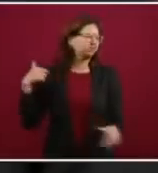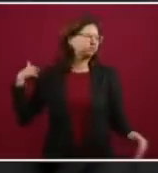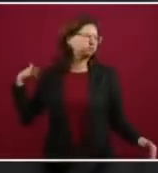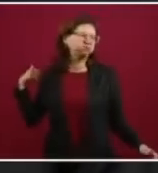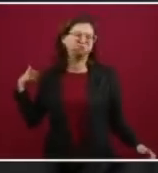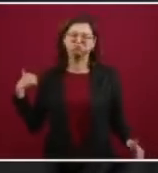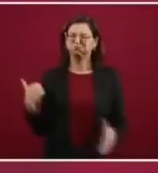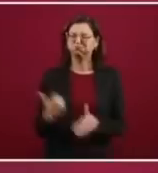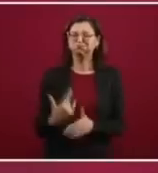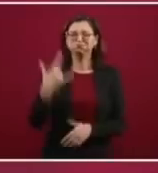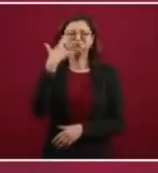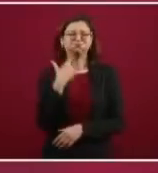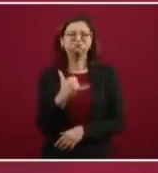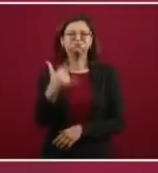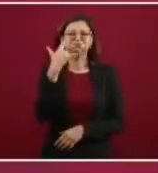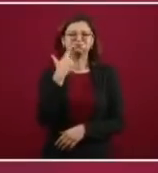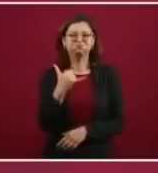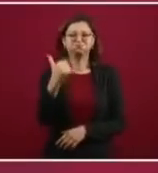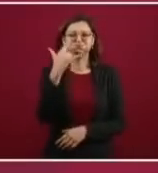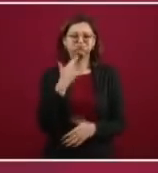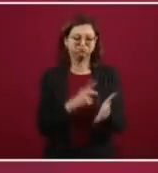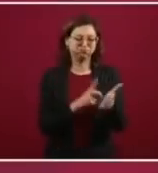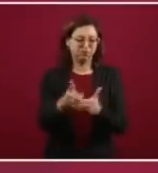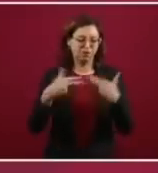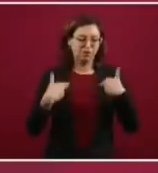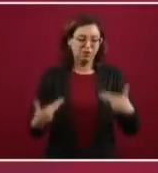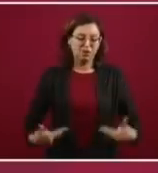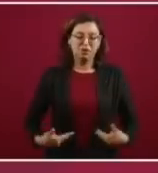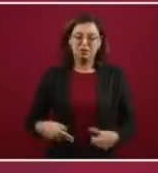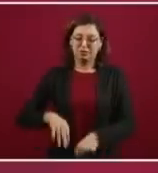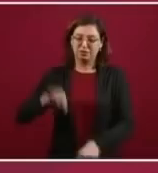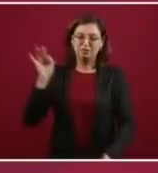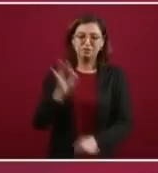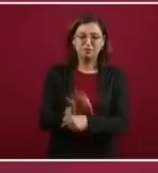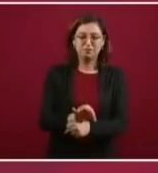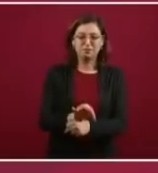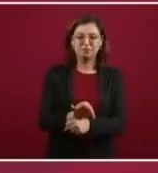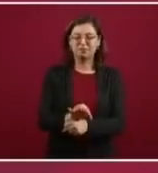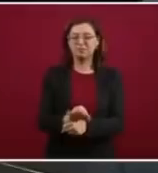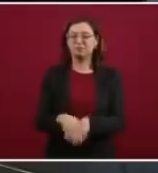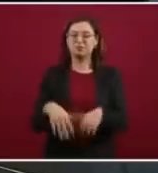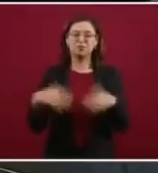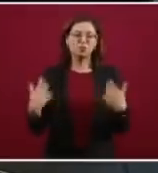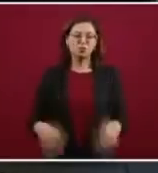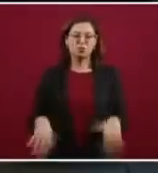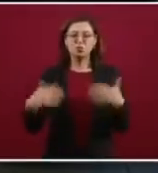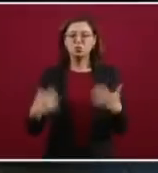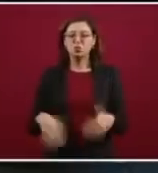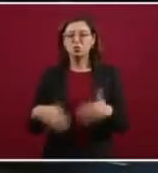vida por los derechos humanos de manera